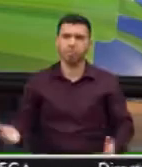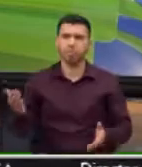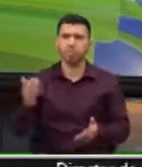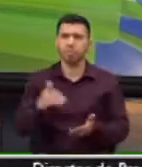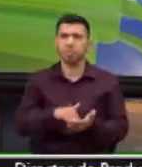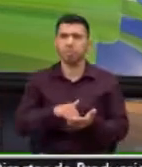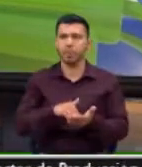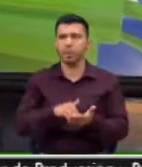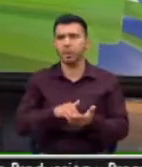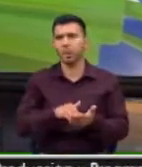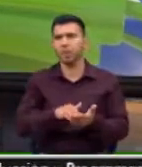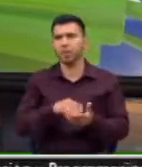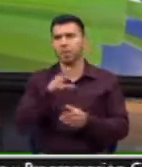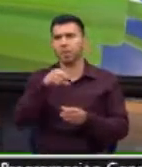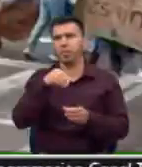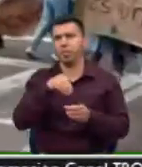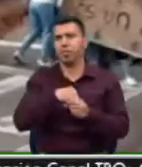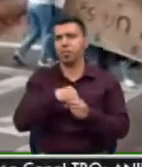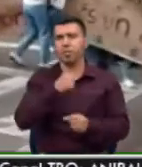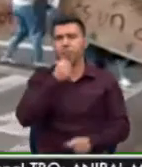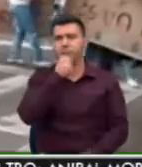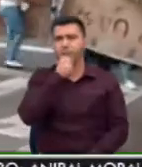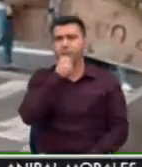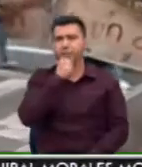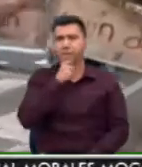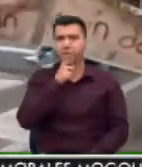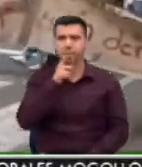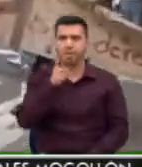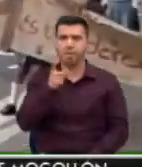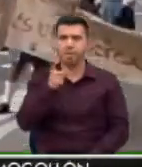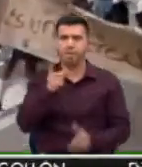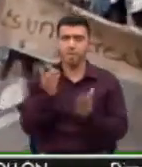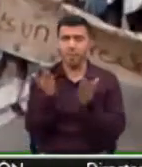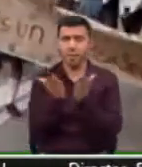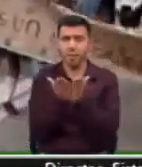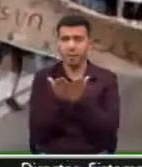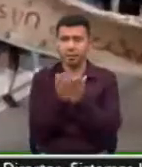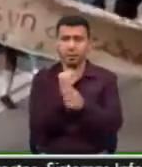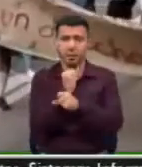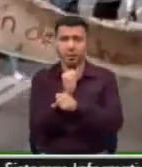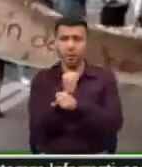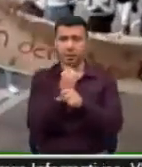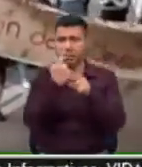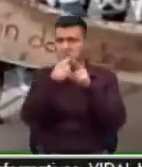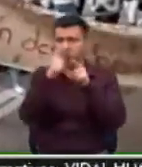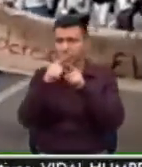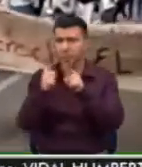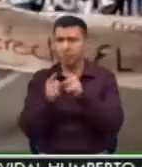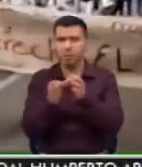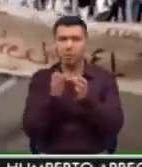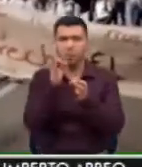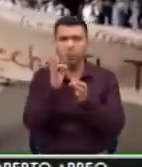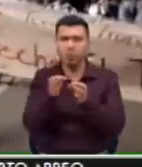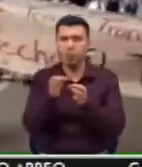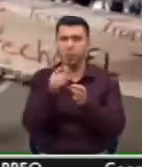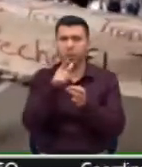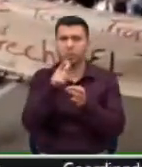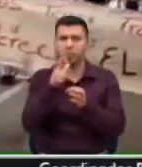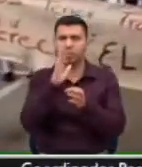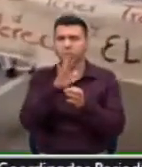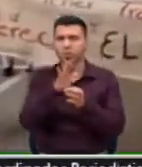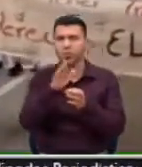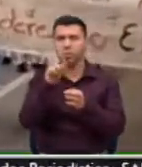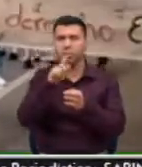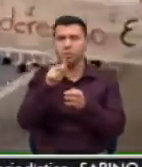En la Villa Panamericana, a la altura de San Rafael de Payoa, estudiantes de diferentes institutos de educación del municipio de Sabana de Torres salieron